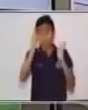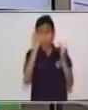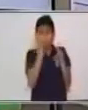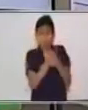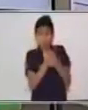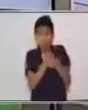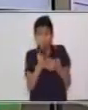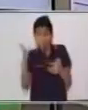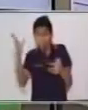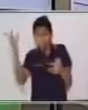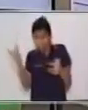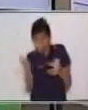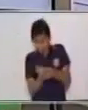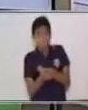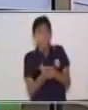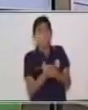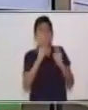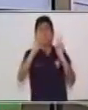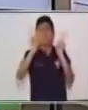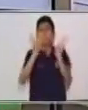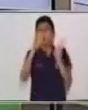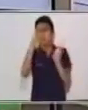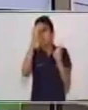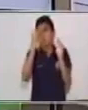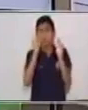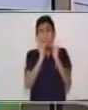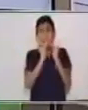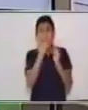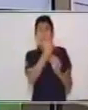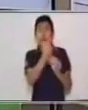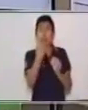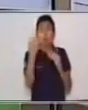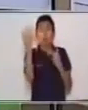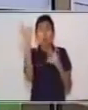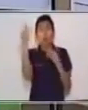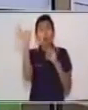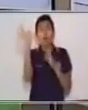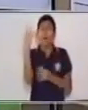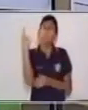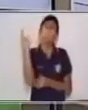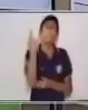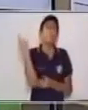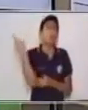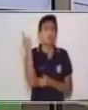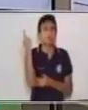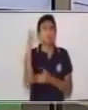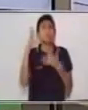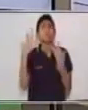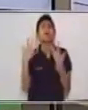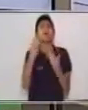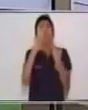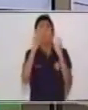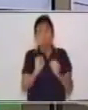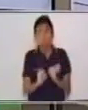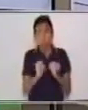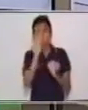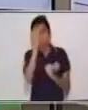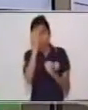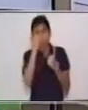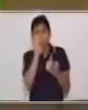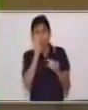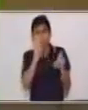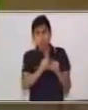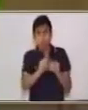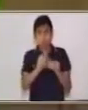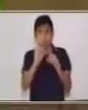tu portafolio Aprendo en Casa. Cada uno de estos ejercicios son sumamente importantes para que usted pueda desarrollar